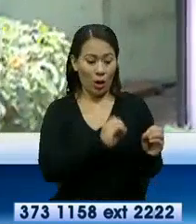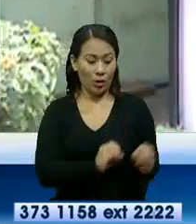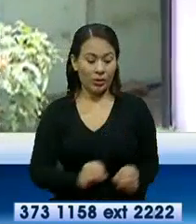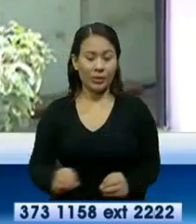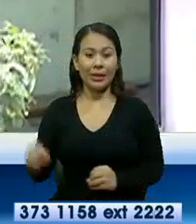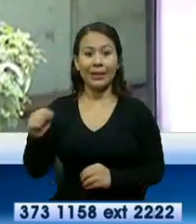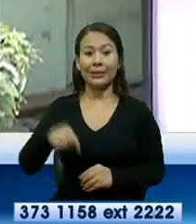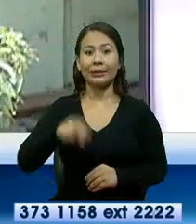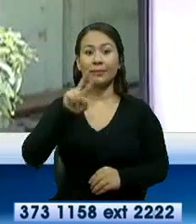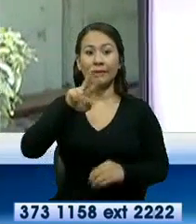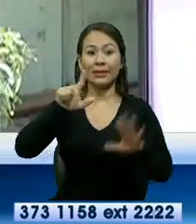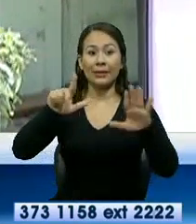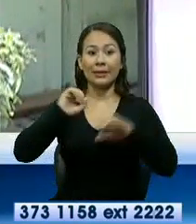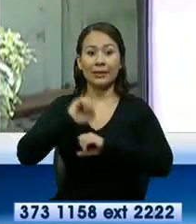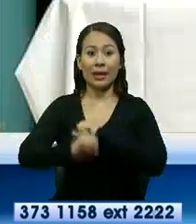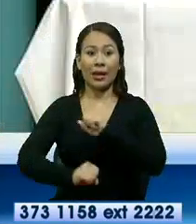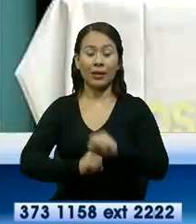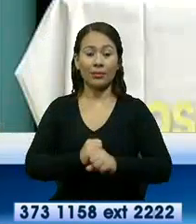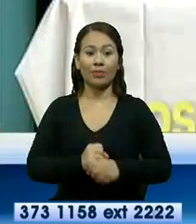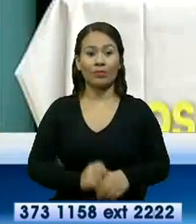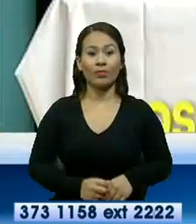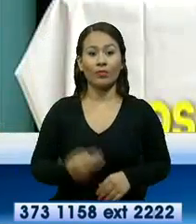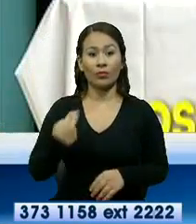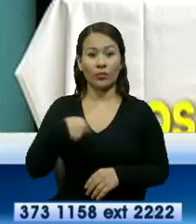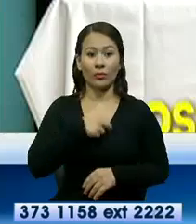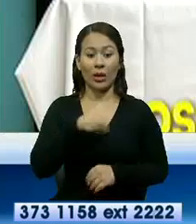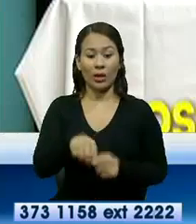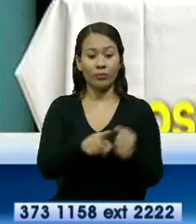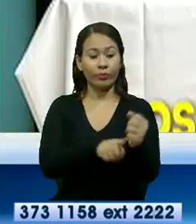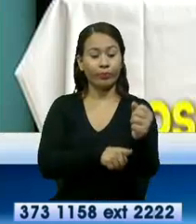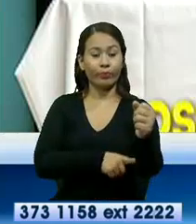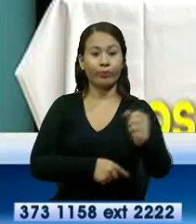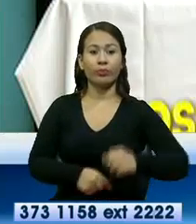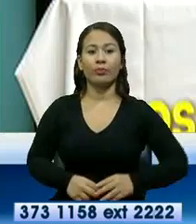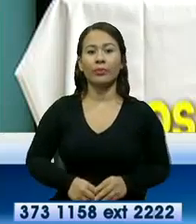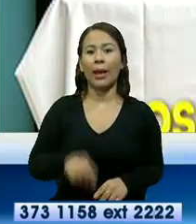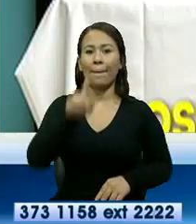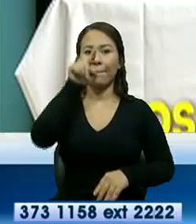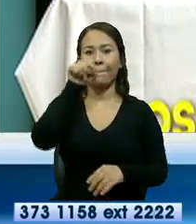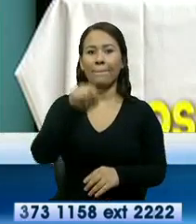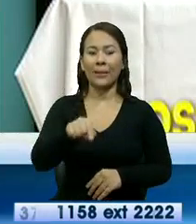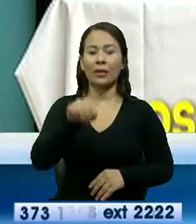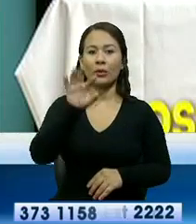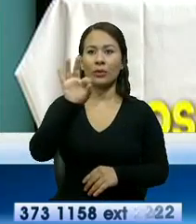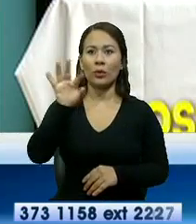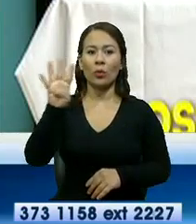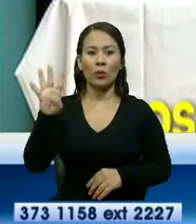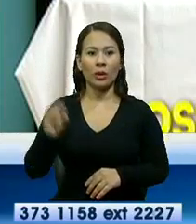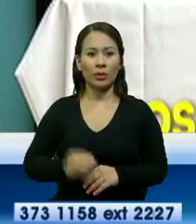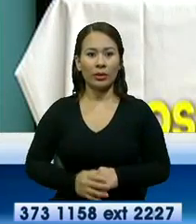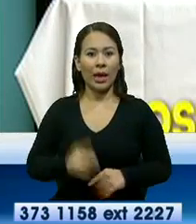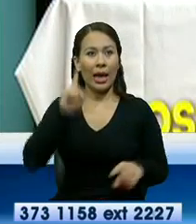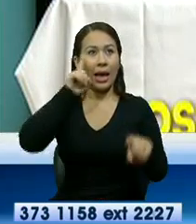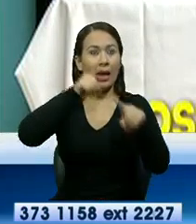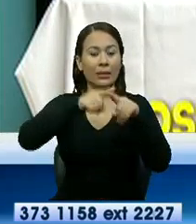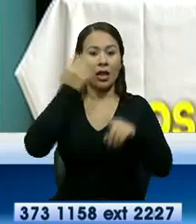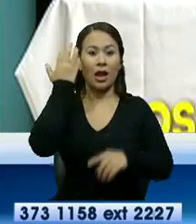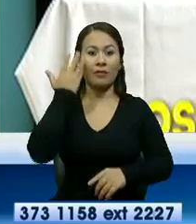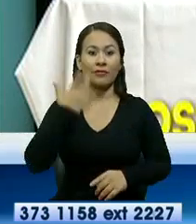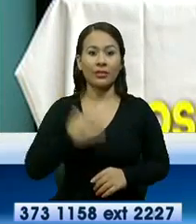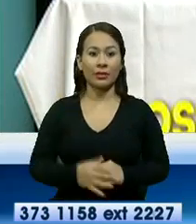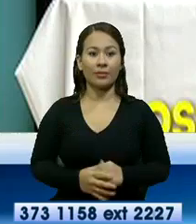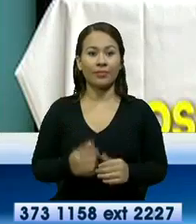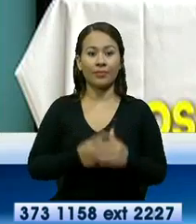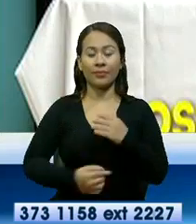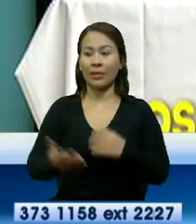hace 27 años la tradición de la artesanía tiene más o menos desde 1940 hasta la fecha que anteriormente se